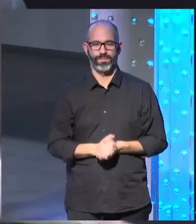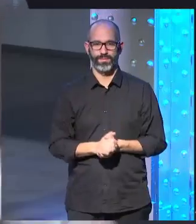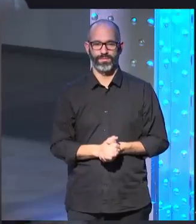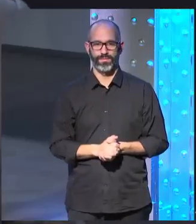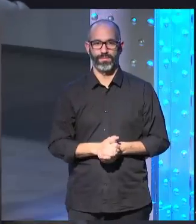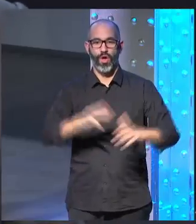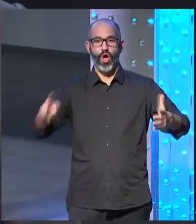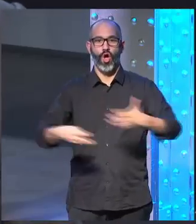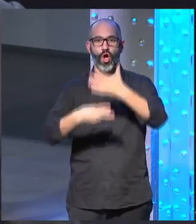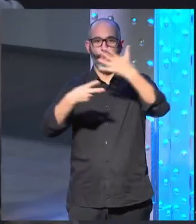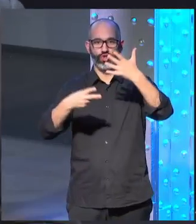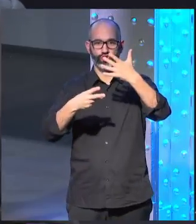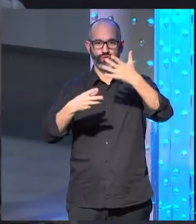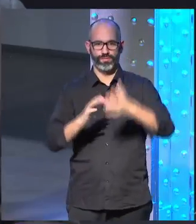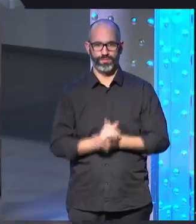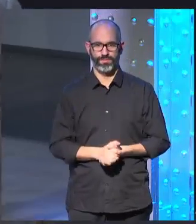Ocho.